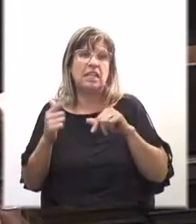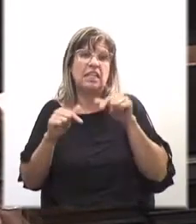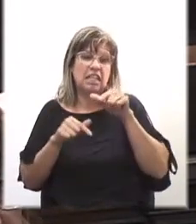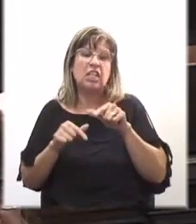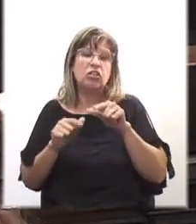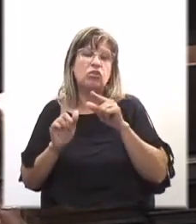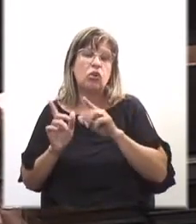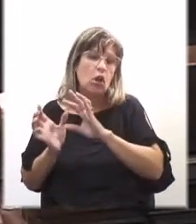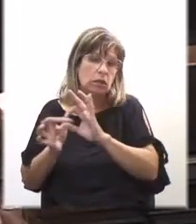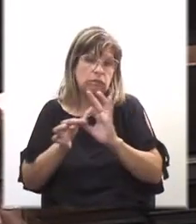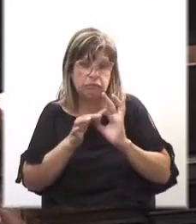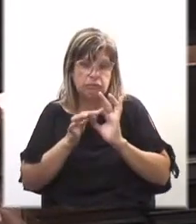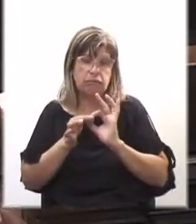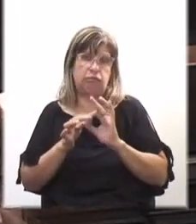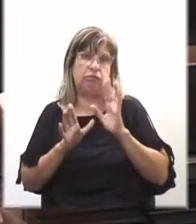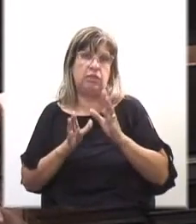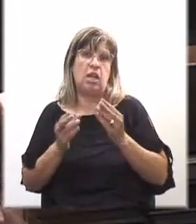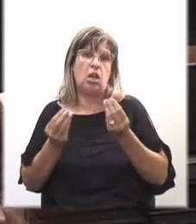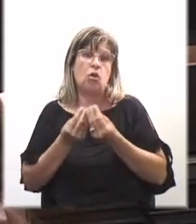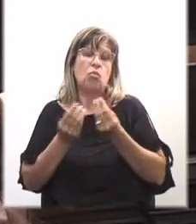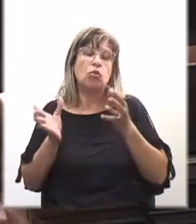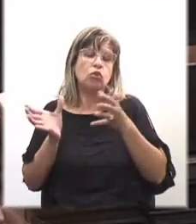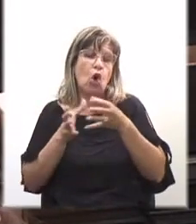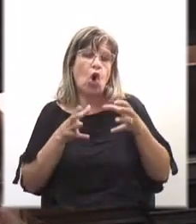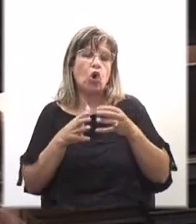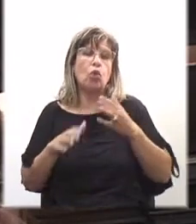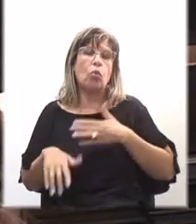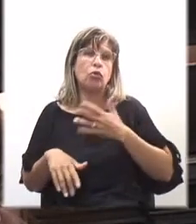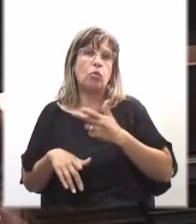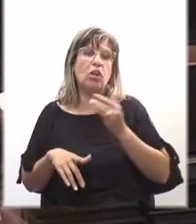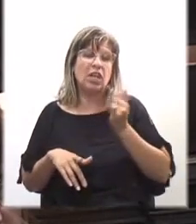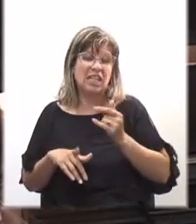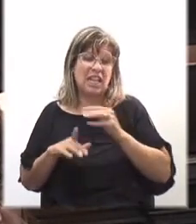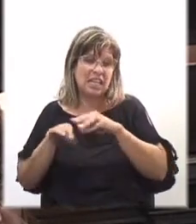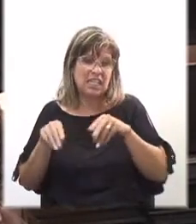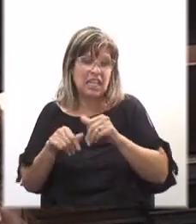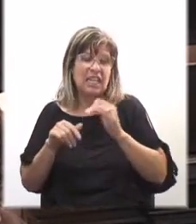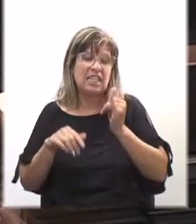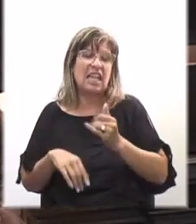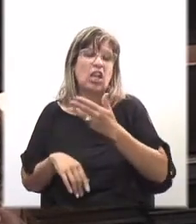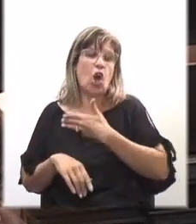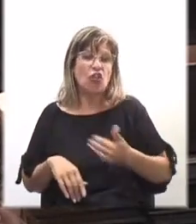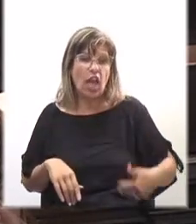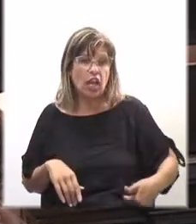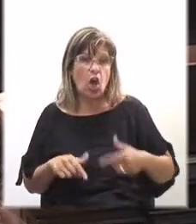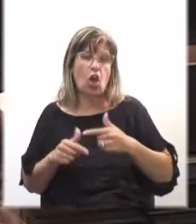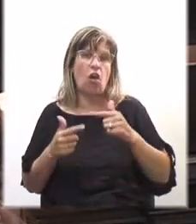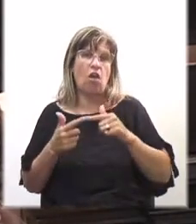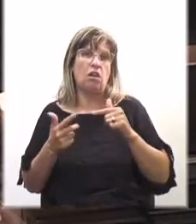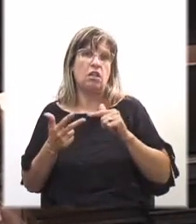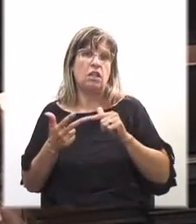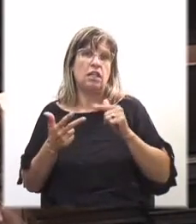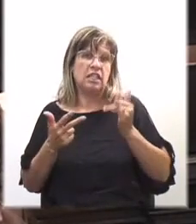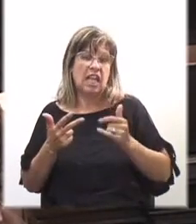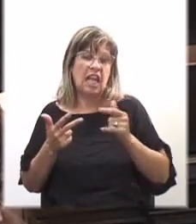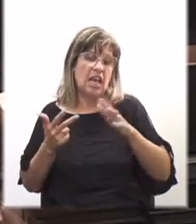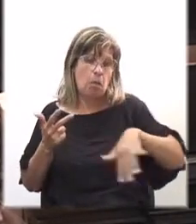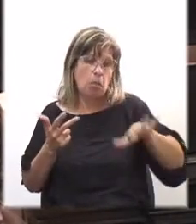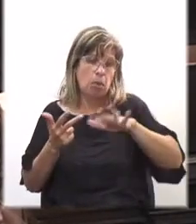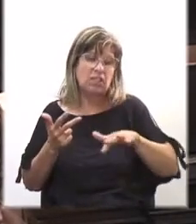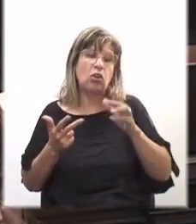mantiene y lo mantendrá. Hay muchos grupos humanos que tienen territorio, tienen gobierno, tienen población, pero no